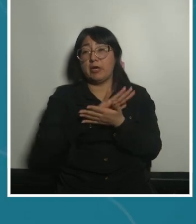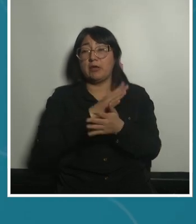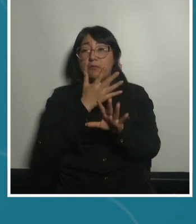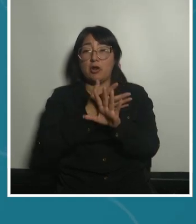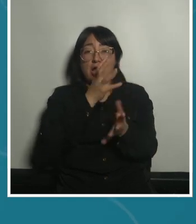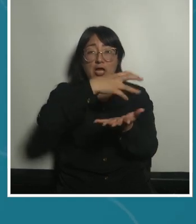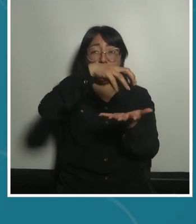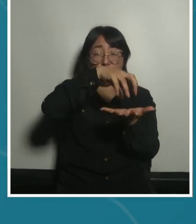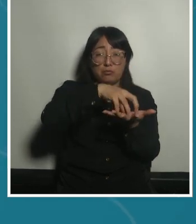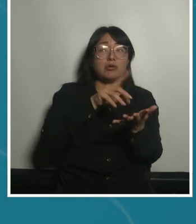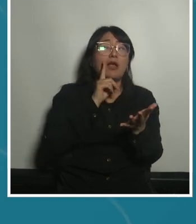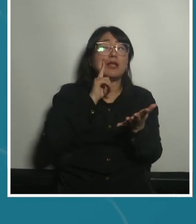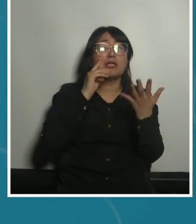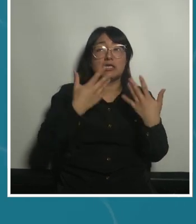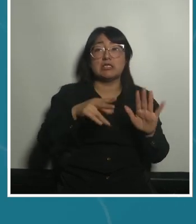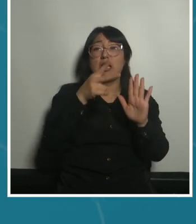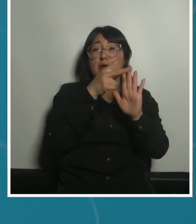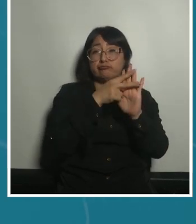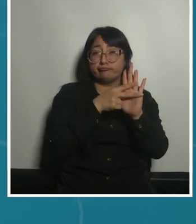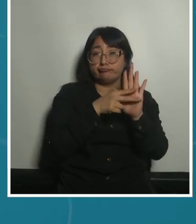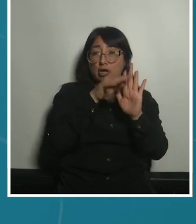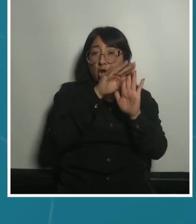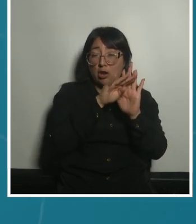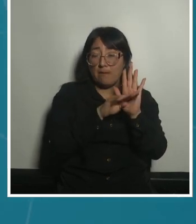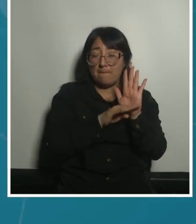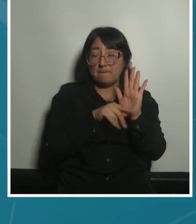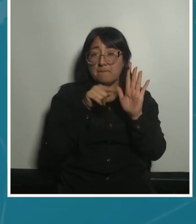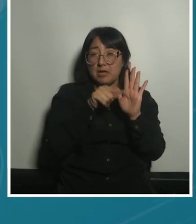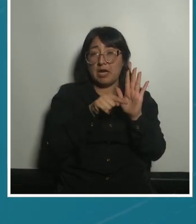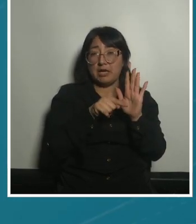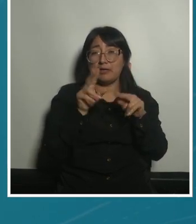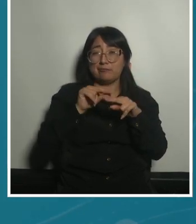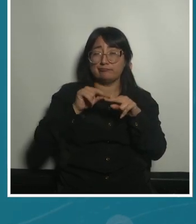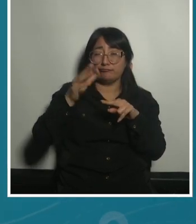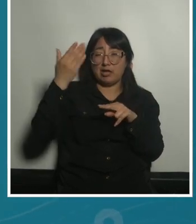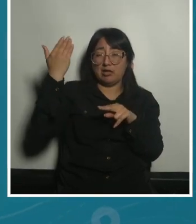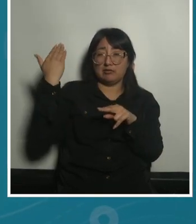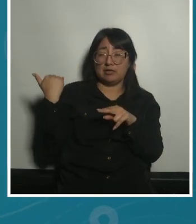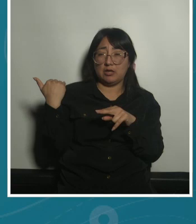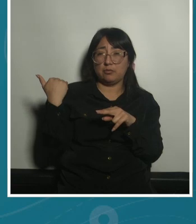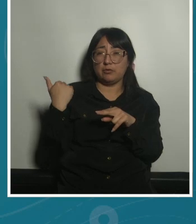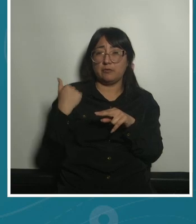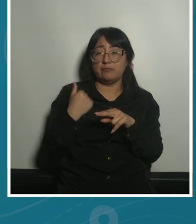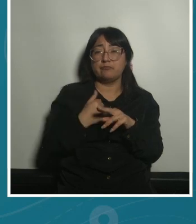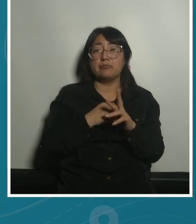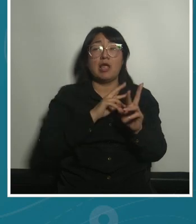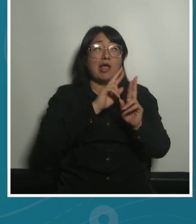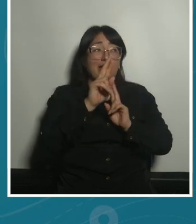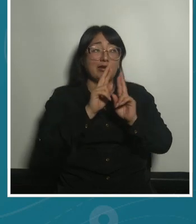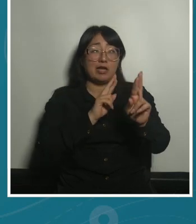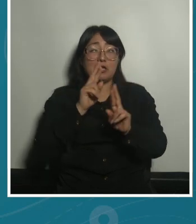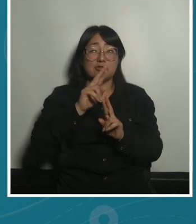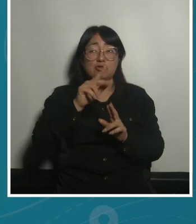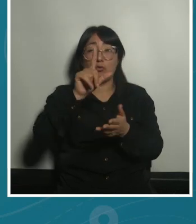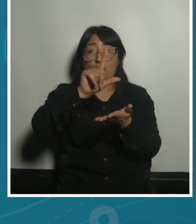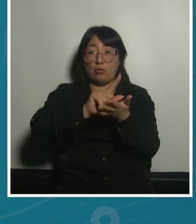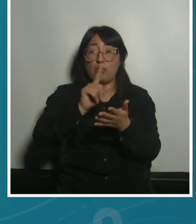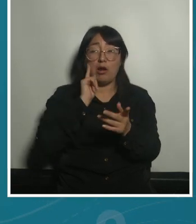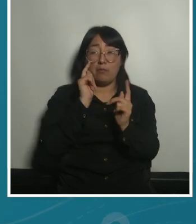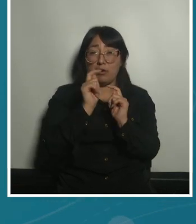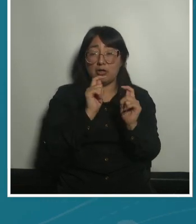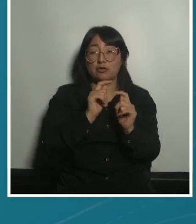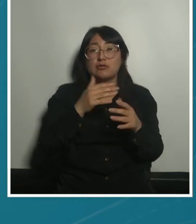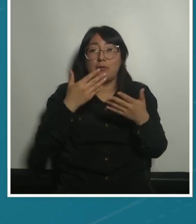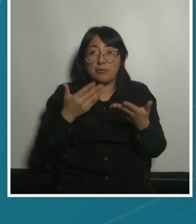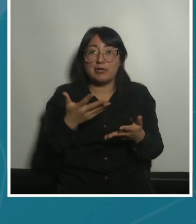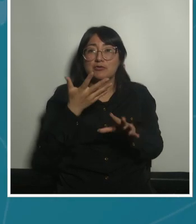planes reguladores de los años 80 que no han sido tampoco actualizados en relación con sus áreas de riesgo. Por eso tenemos una